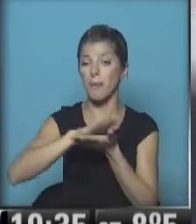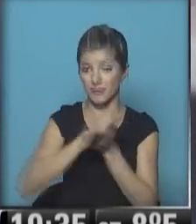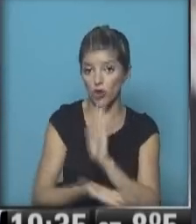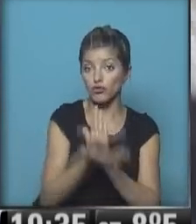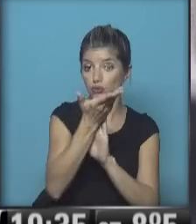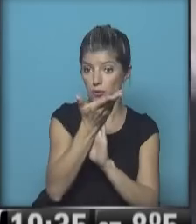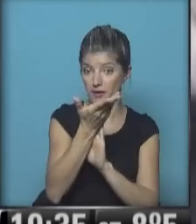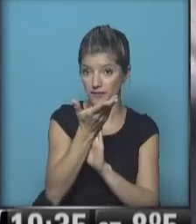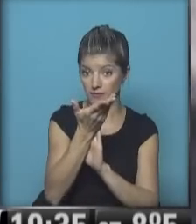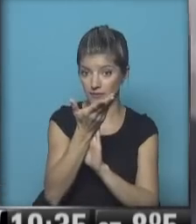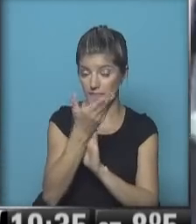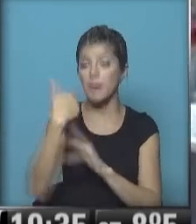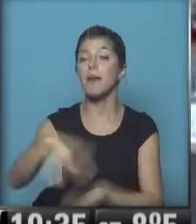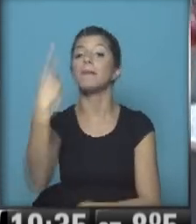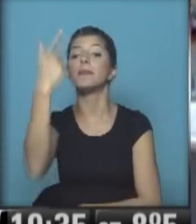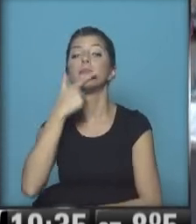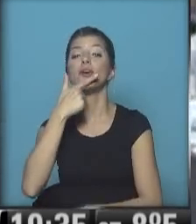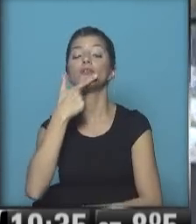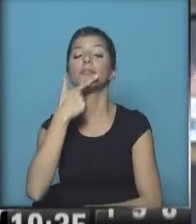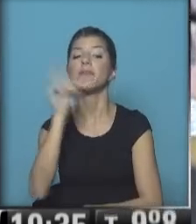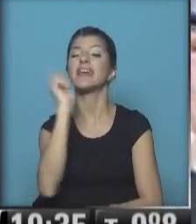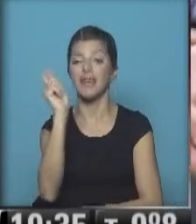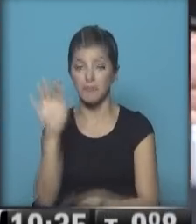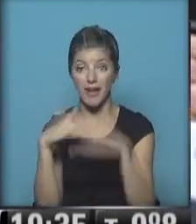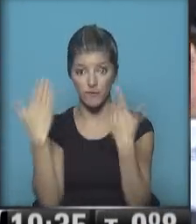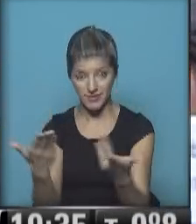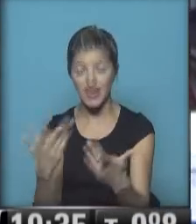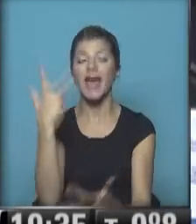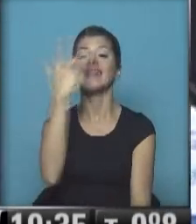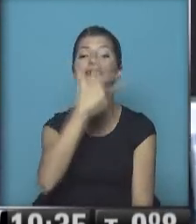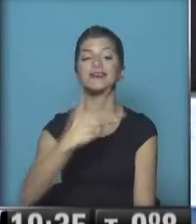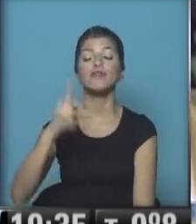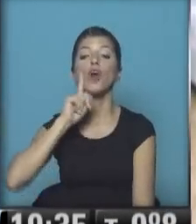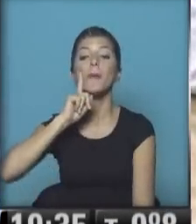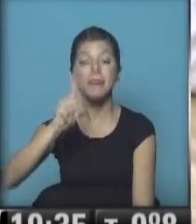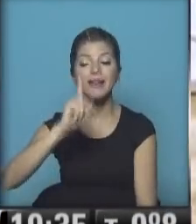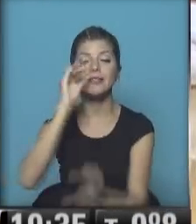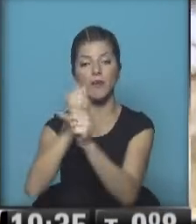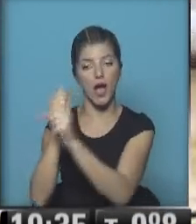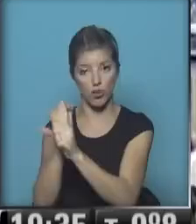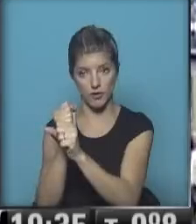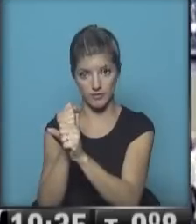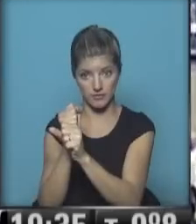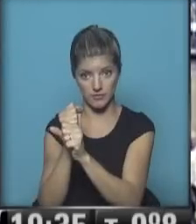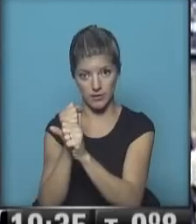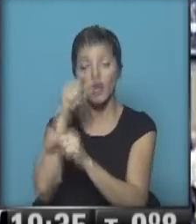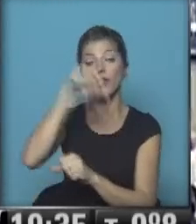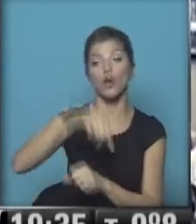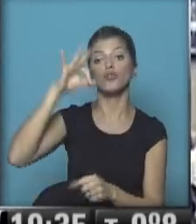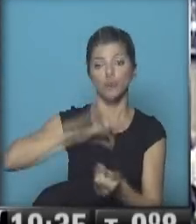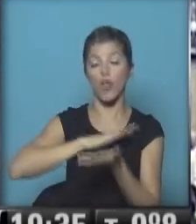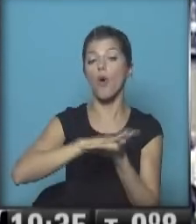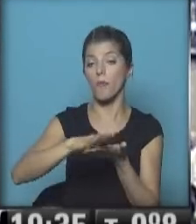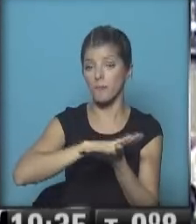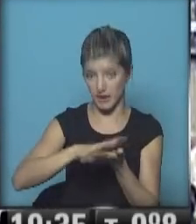quién abraza a partir del 1 de septiembre? Automáticamente, son 300.000 los trabajadores que hoy perciben el salario mínimo vital